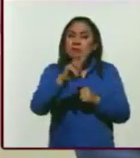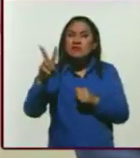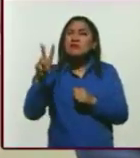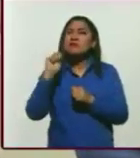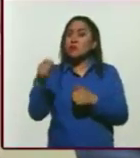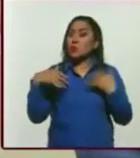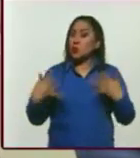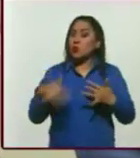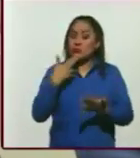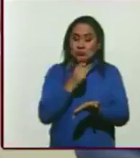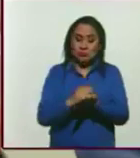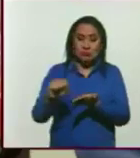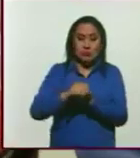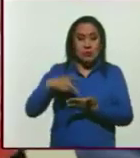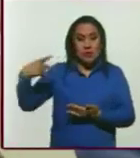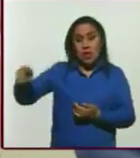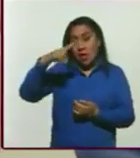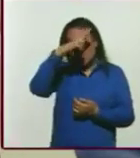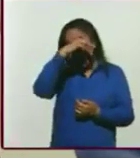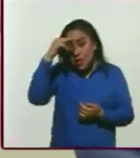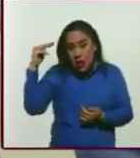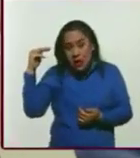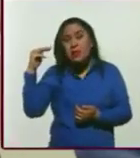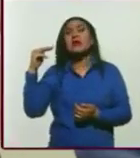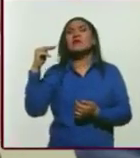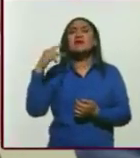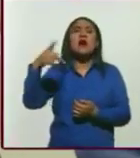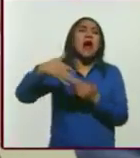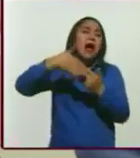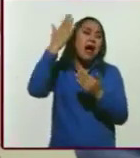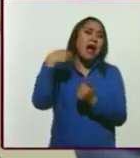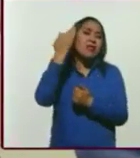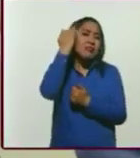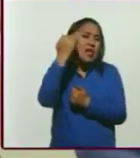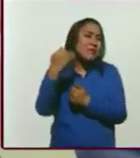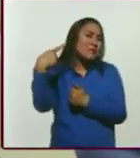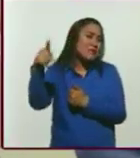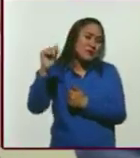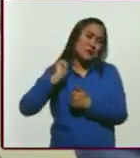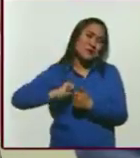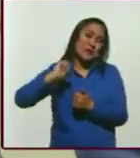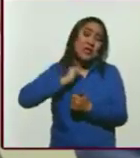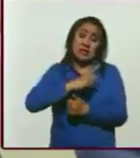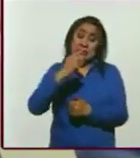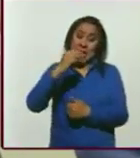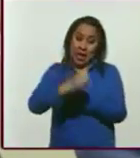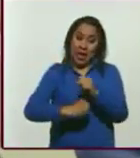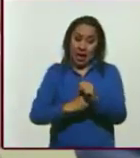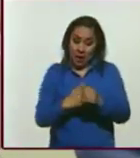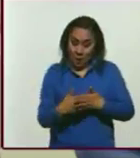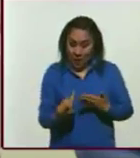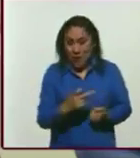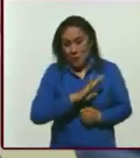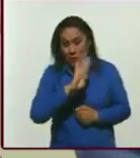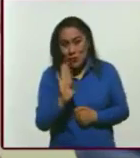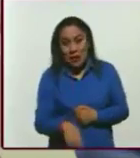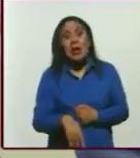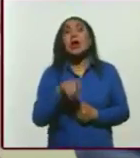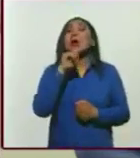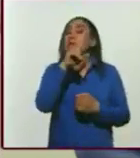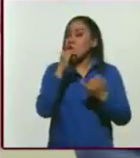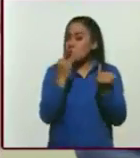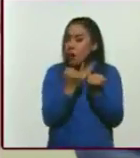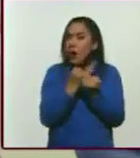gran escritor nayarita, tratemos de ubicarlo en su tiempo, en su época, a 100 años de su muerte, y al mismo tiempo